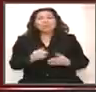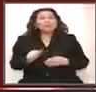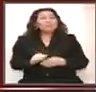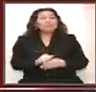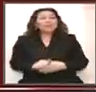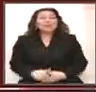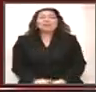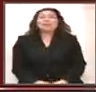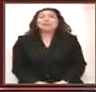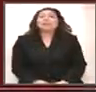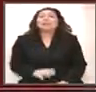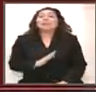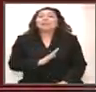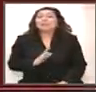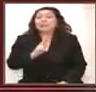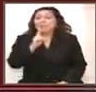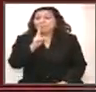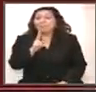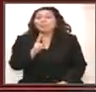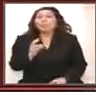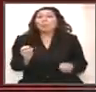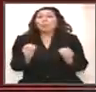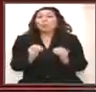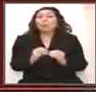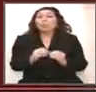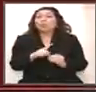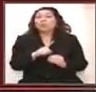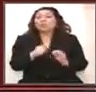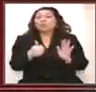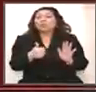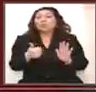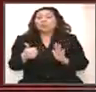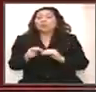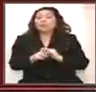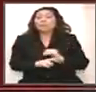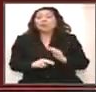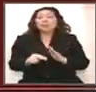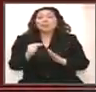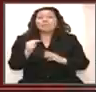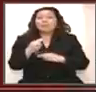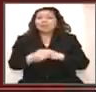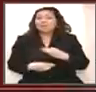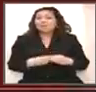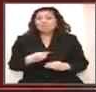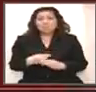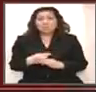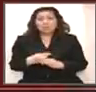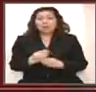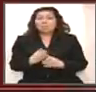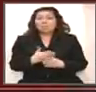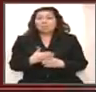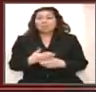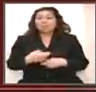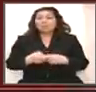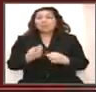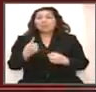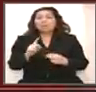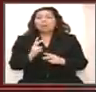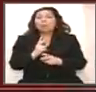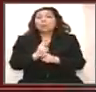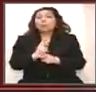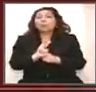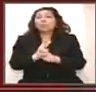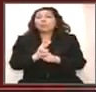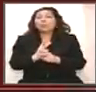prácticas. El Estado peruano, junto a otros 166 países a nivel mundial, es parte del protocolo para